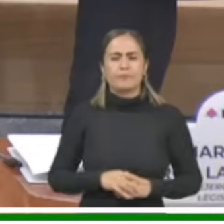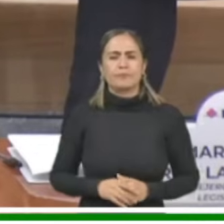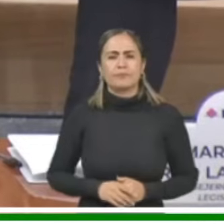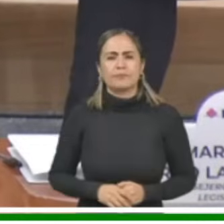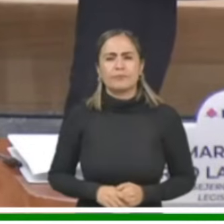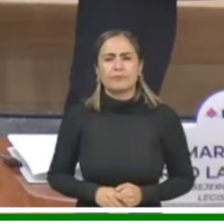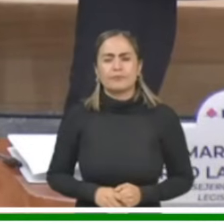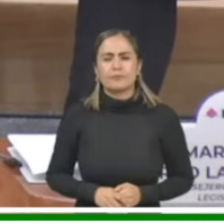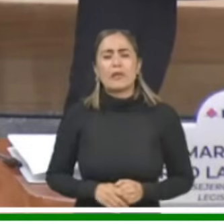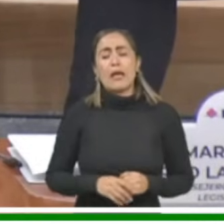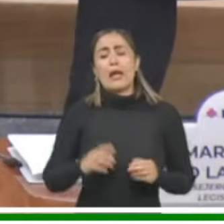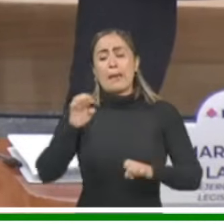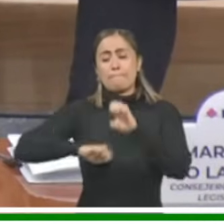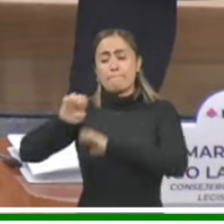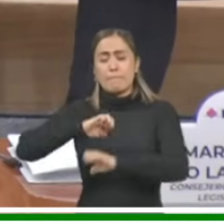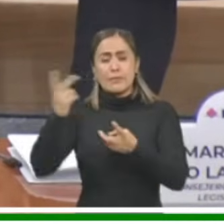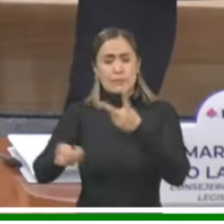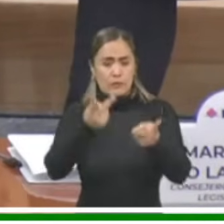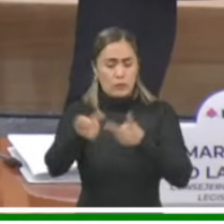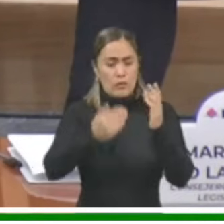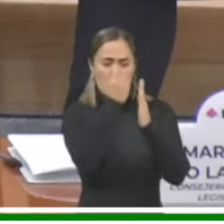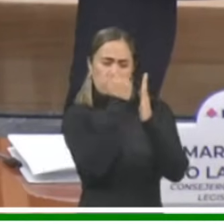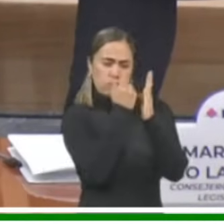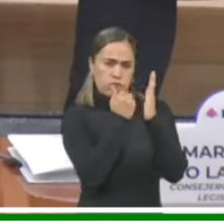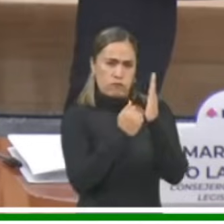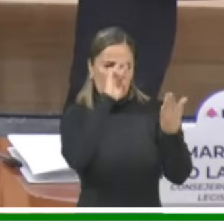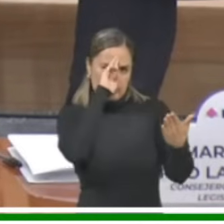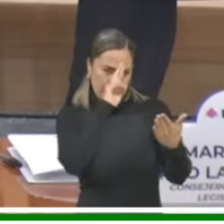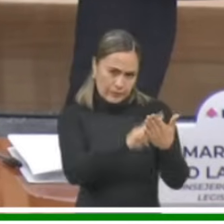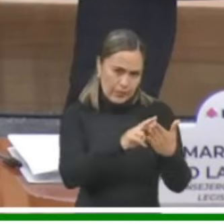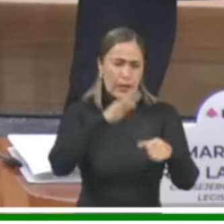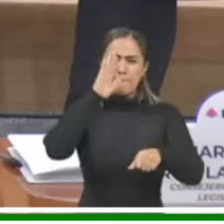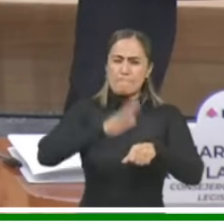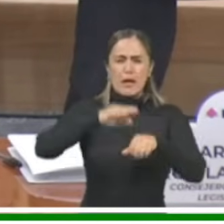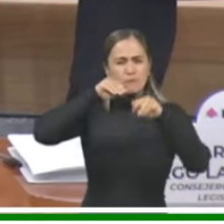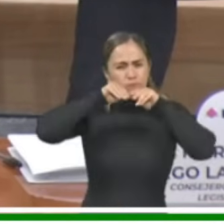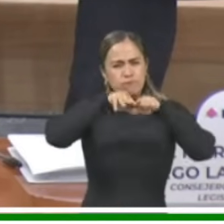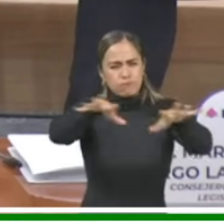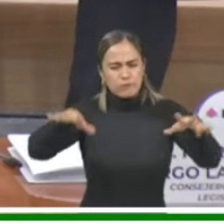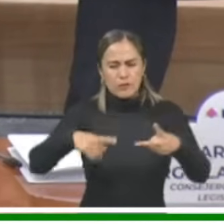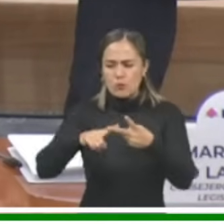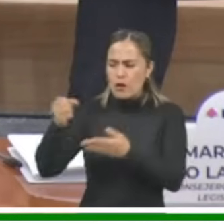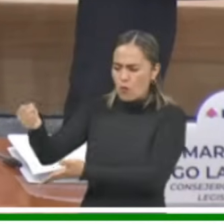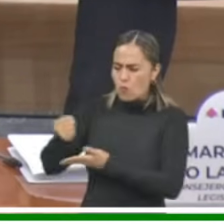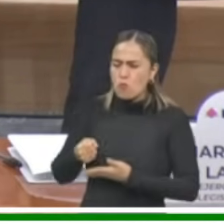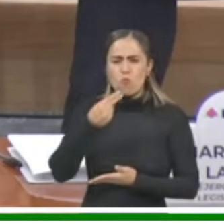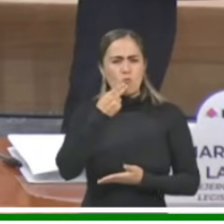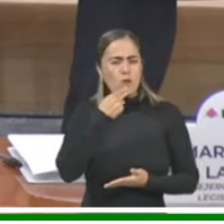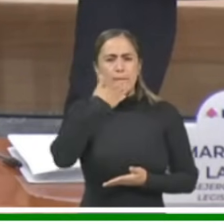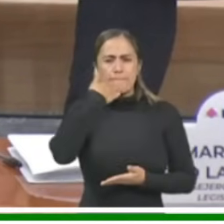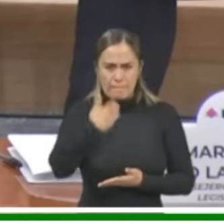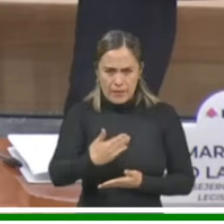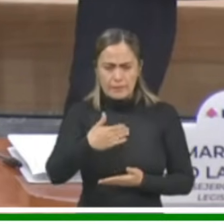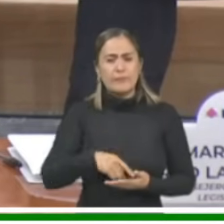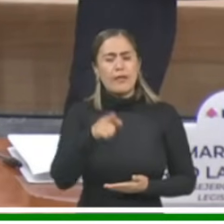deberán observar las encuestadoras para la transparencia reforzada y máxima publicidad del origen y aplicación de los recursos económicos deberá emitirse